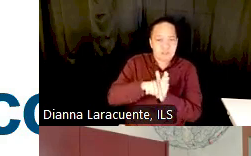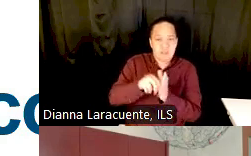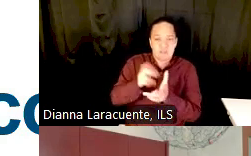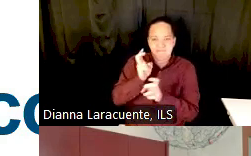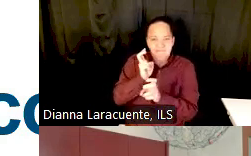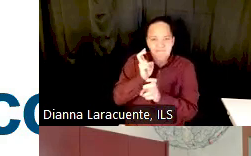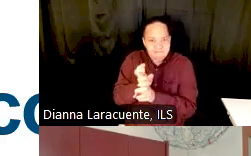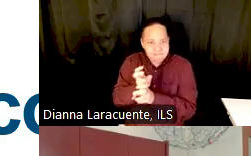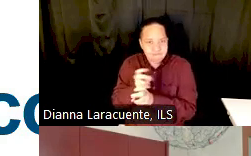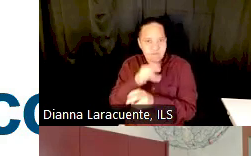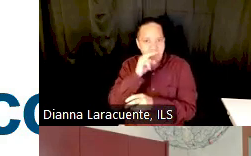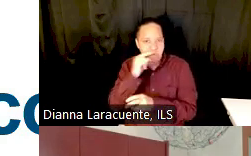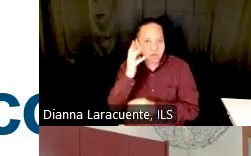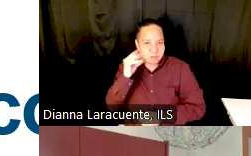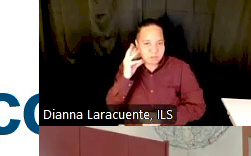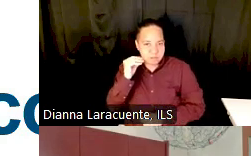teniendo.